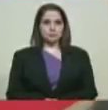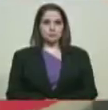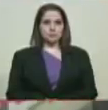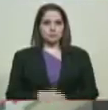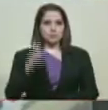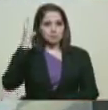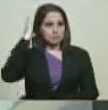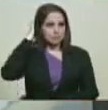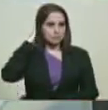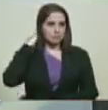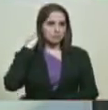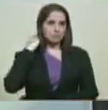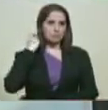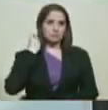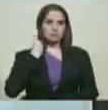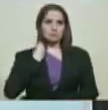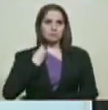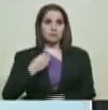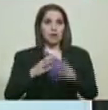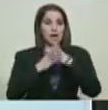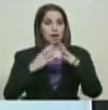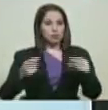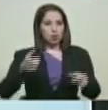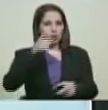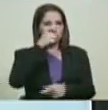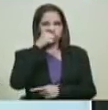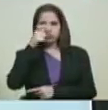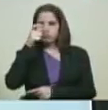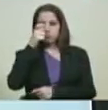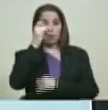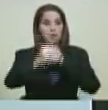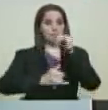A todos los observadores internacionales